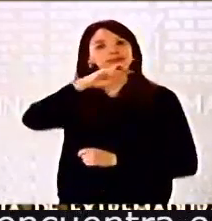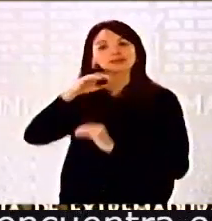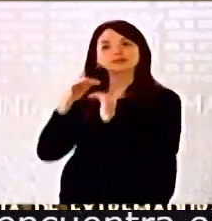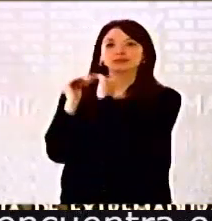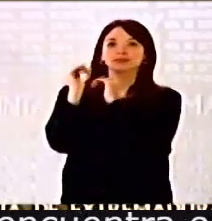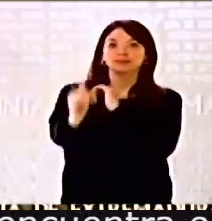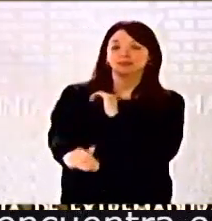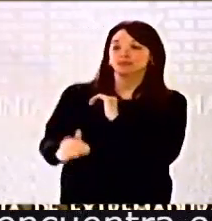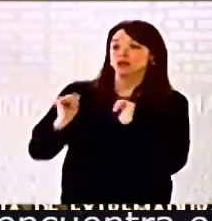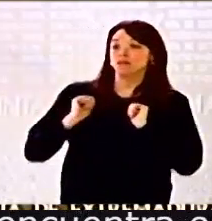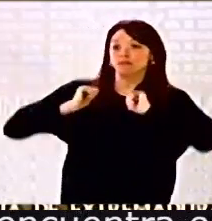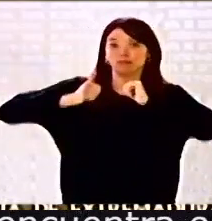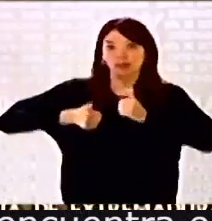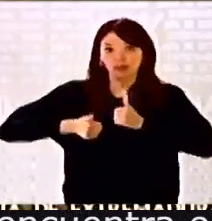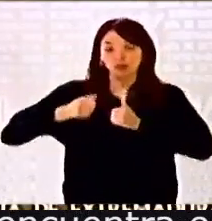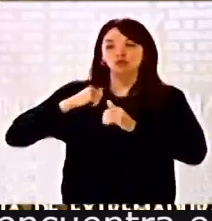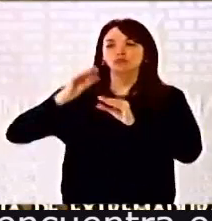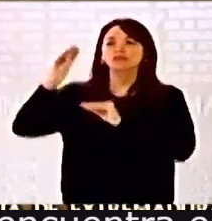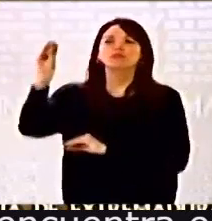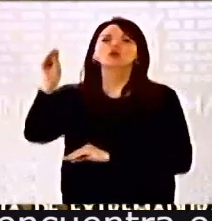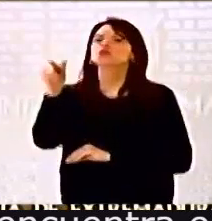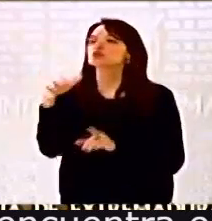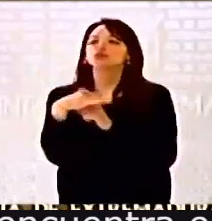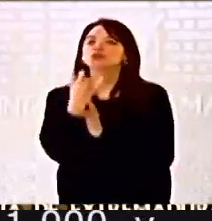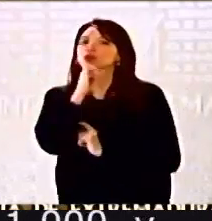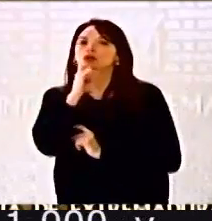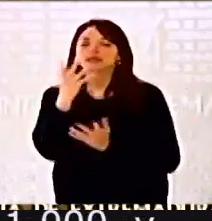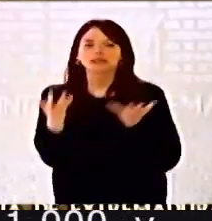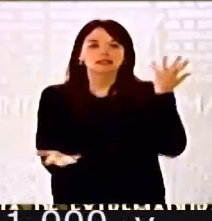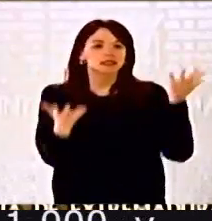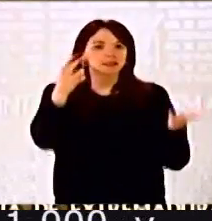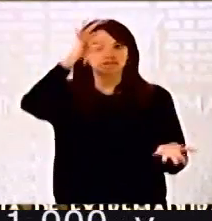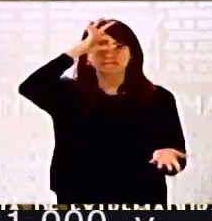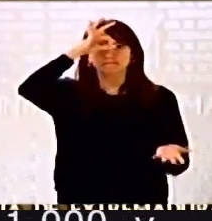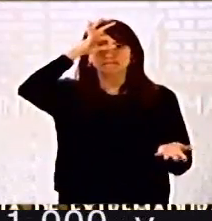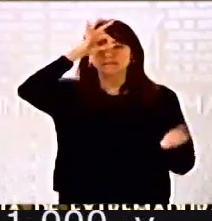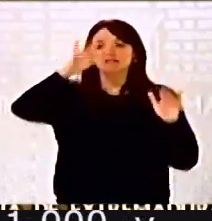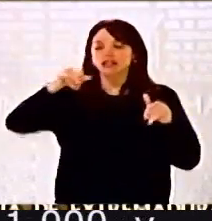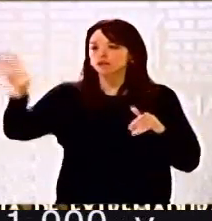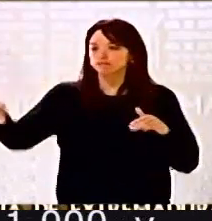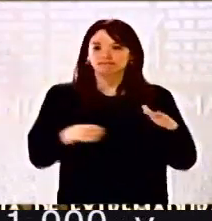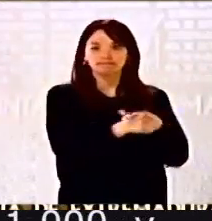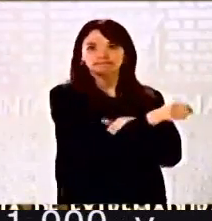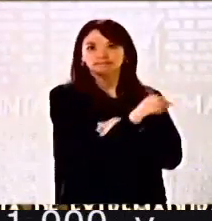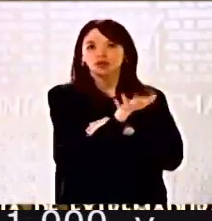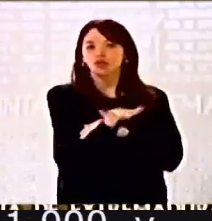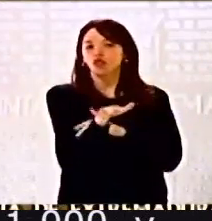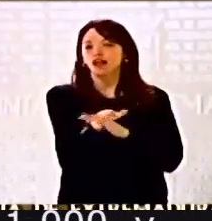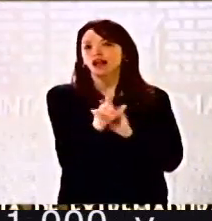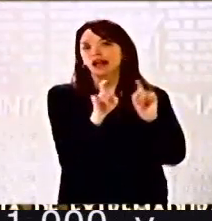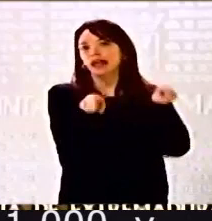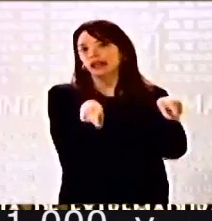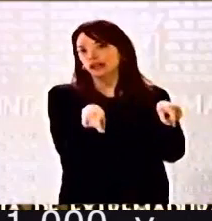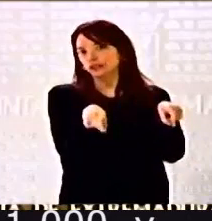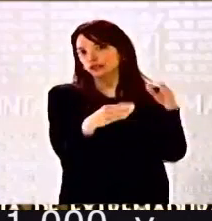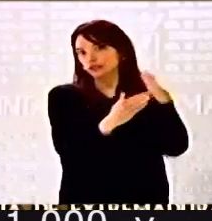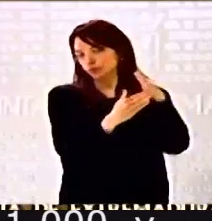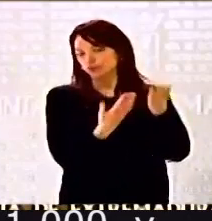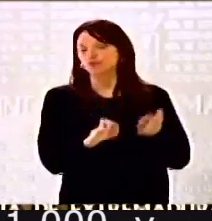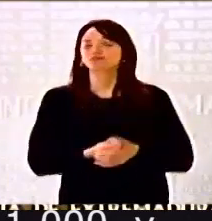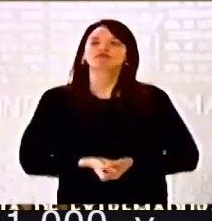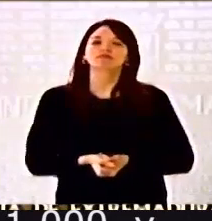primera parte se les preguntó en qué situación se encontraba, no pudo clasificarlos y los colocó en inactivo. En este momento yo te